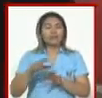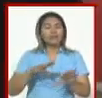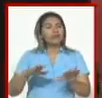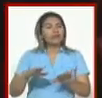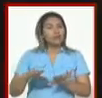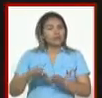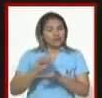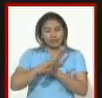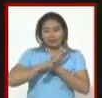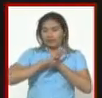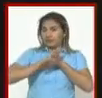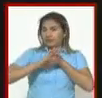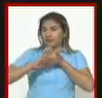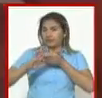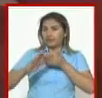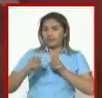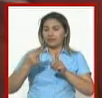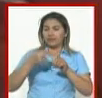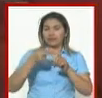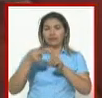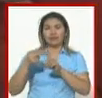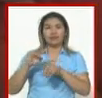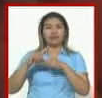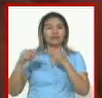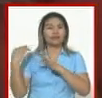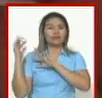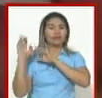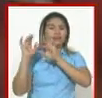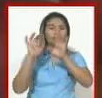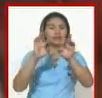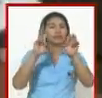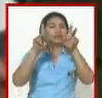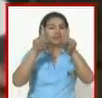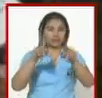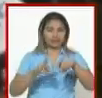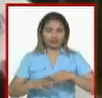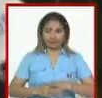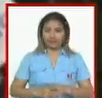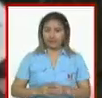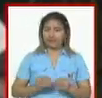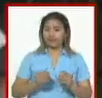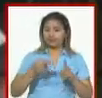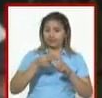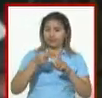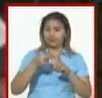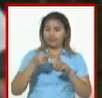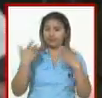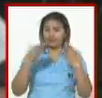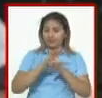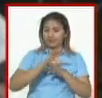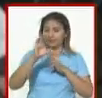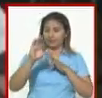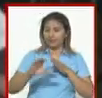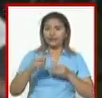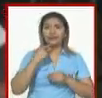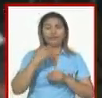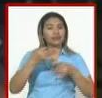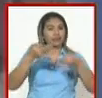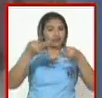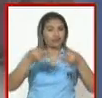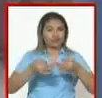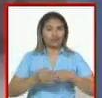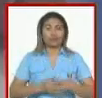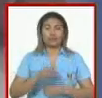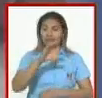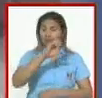actividades de limpieza y operativos en hostales y alojamientos donde llegarán miles de personas la mayoría de los alojamientos están cumpliendo con lo que se ha establecido